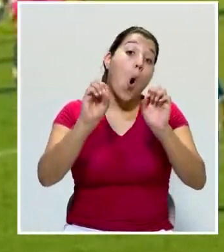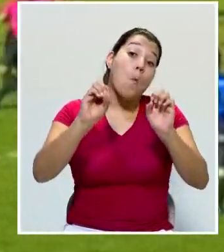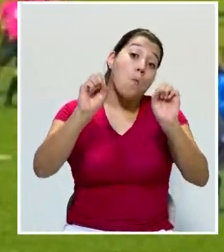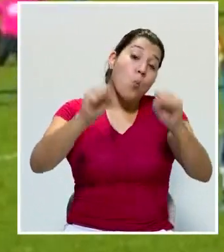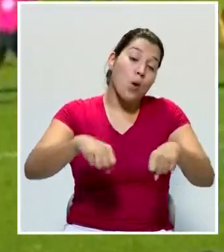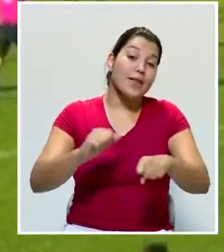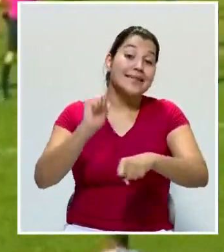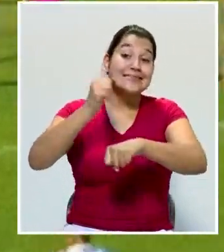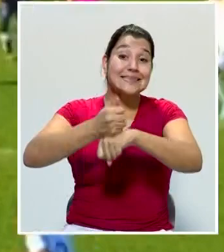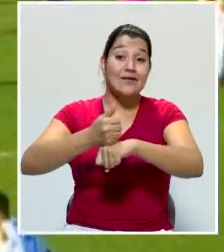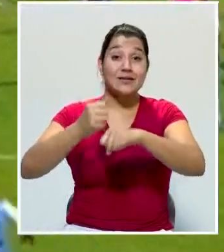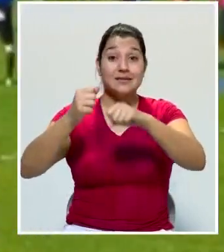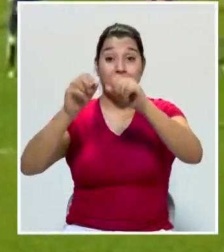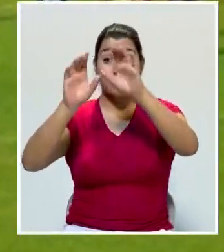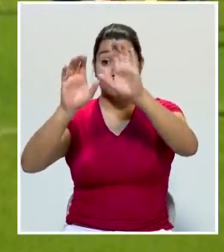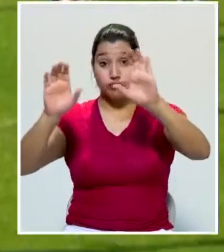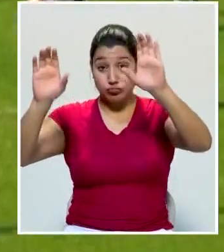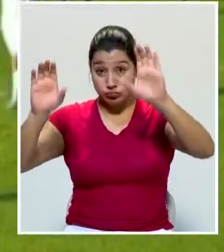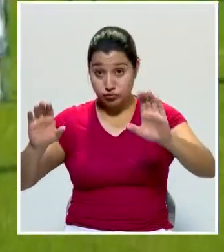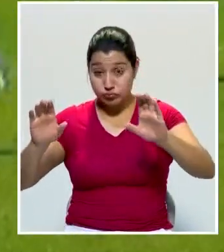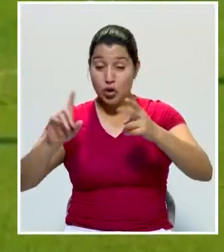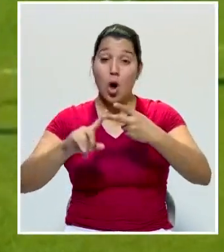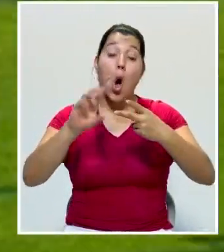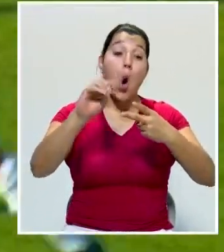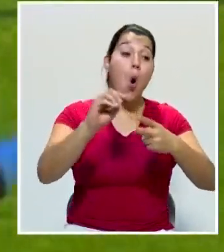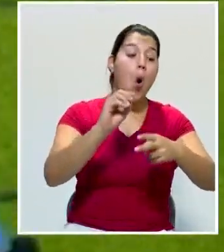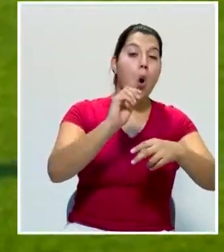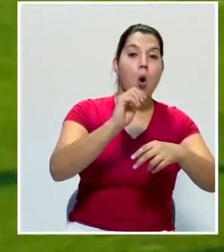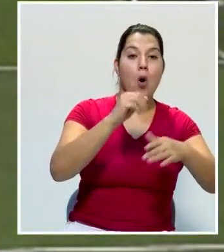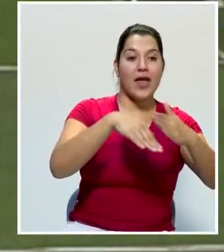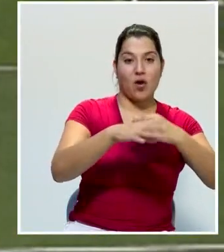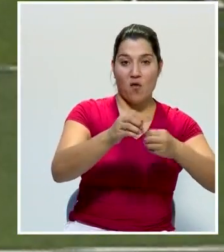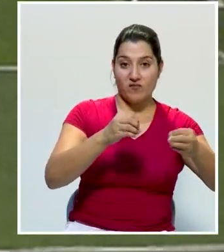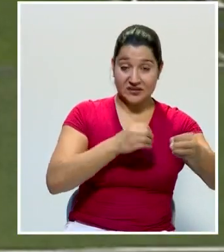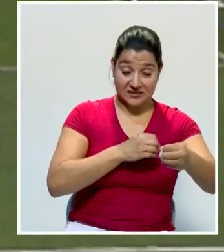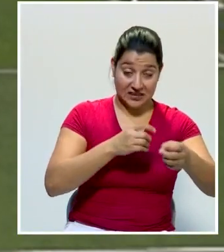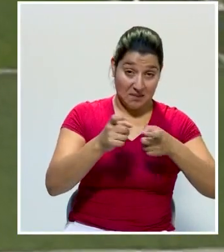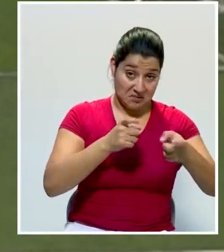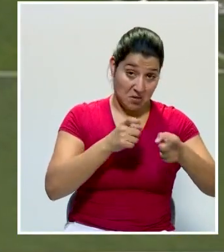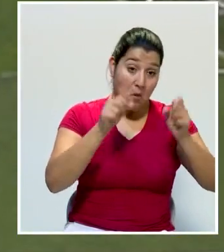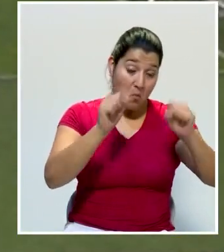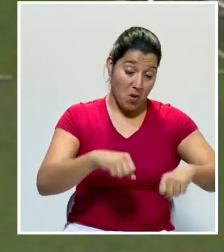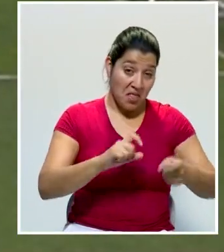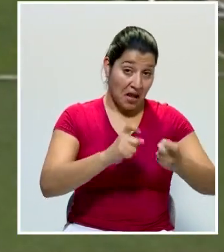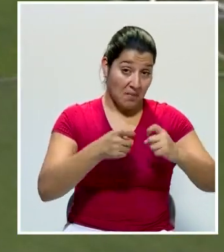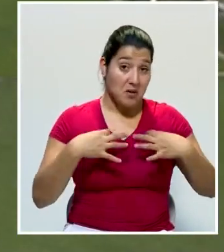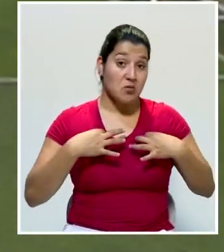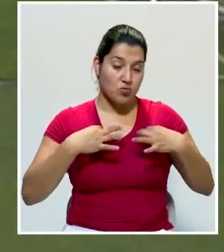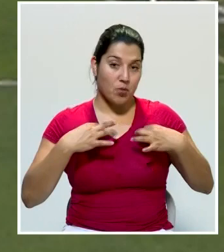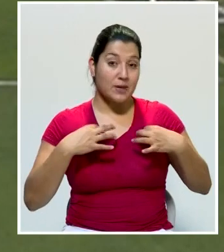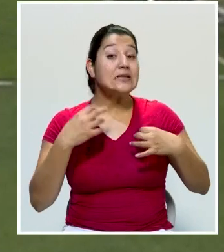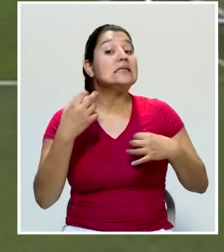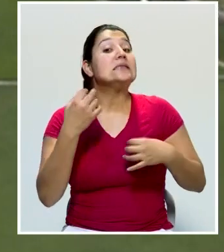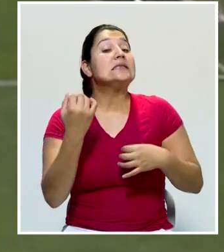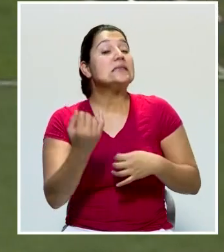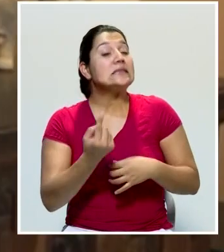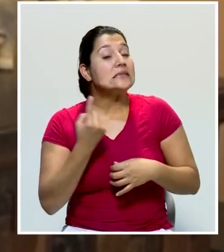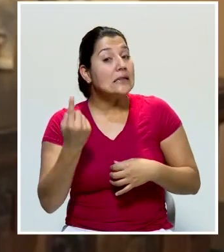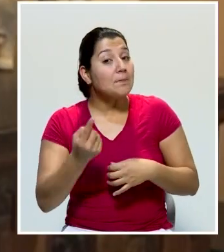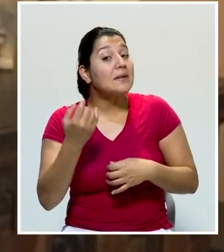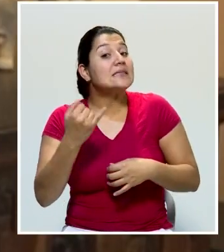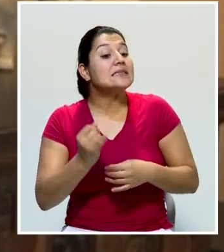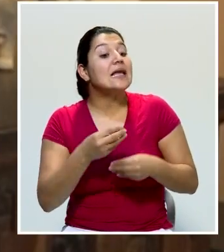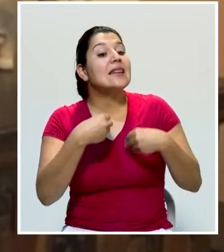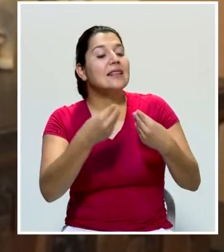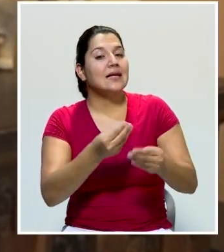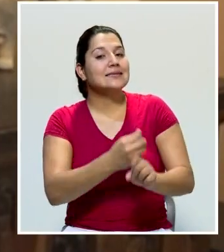oficinas administrativas como camerinos, siempre y cuando se garantice la privacidad, seguridad e higiene a los jugadores.